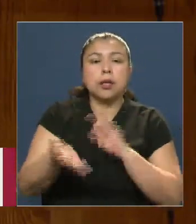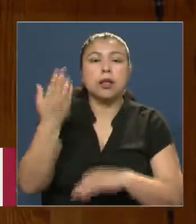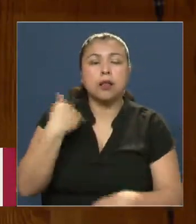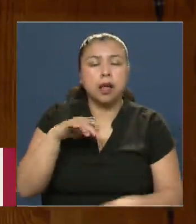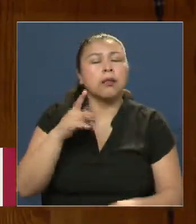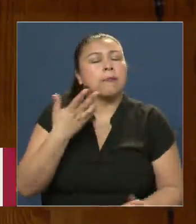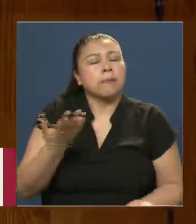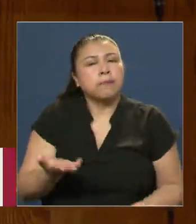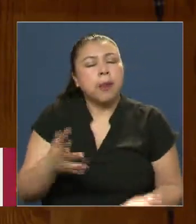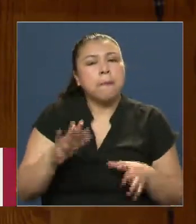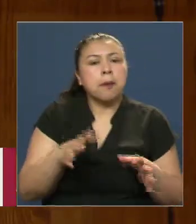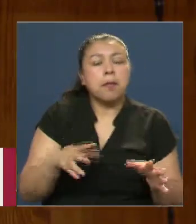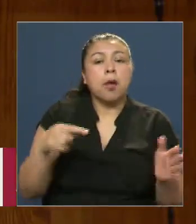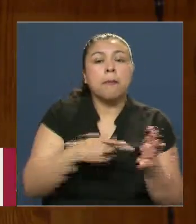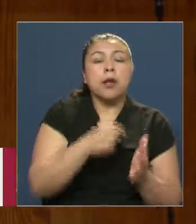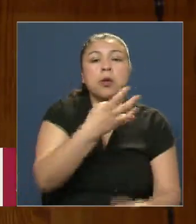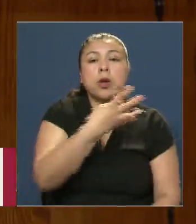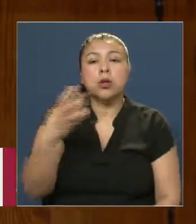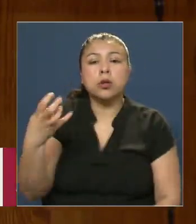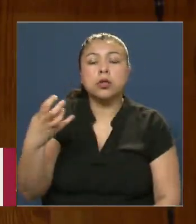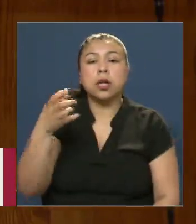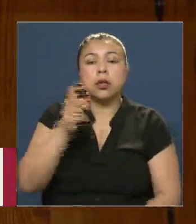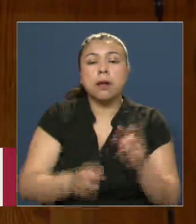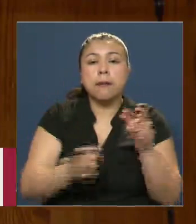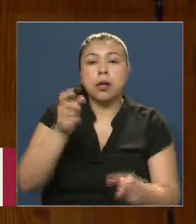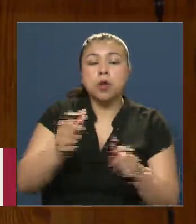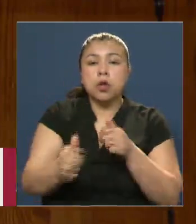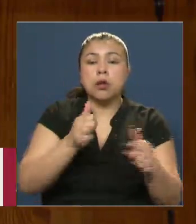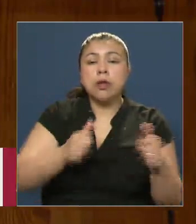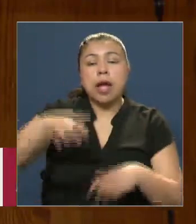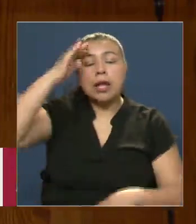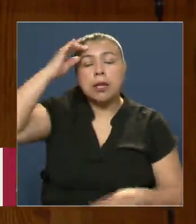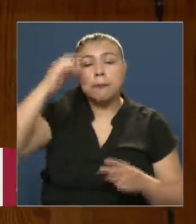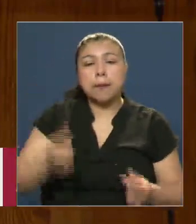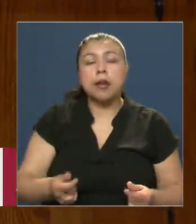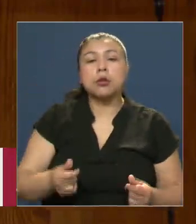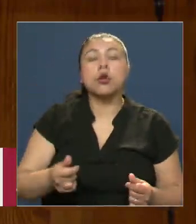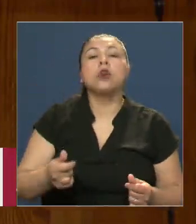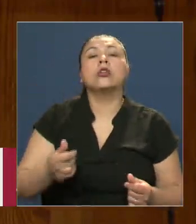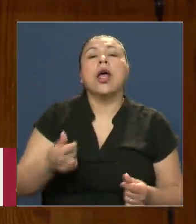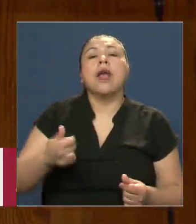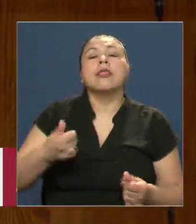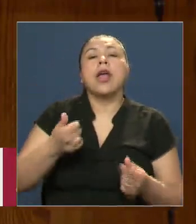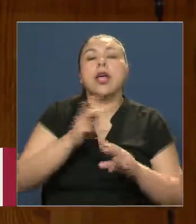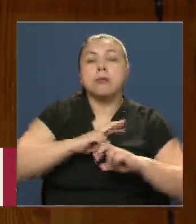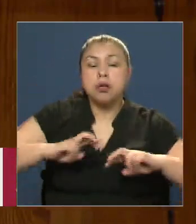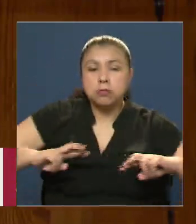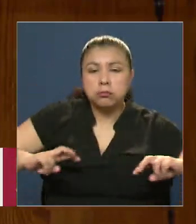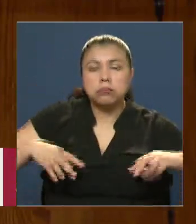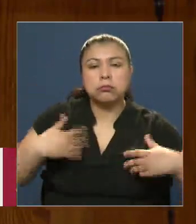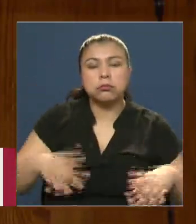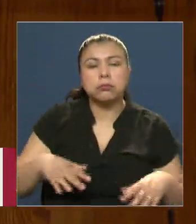se estiman alrededor de 1.400 directivos y expertos policiales. Los privilegios e inmunidades que sean necesarios para ejercer